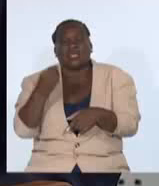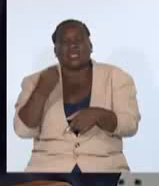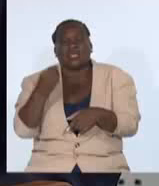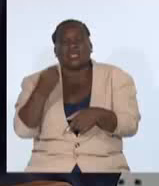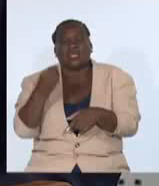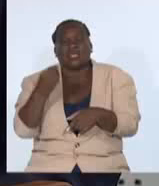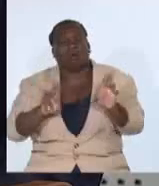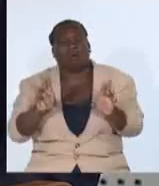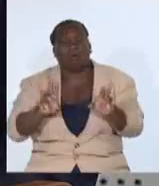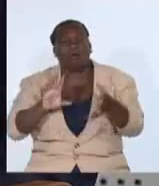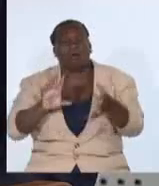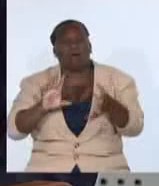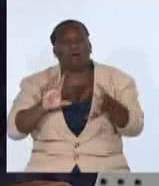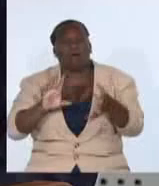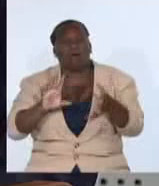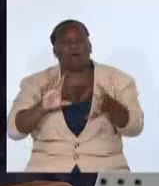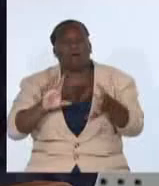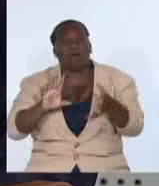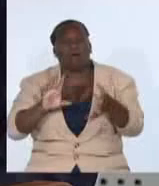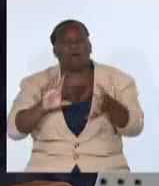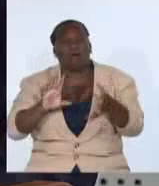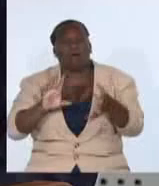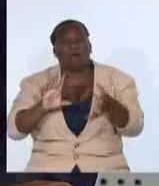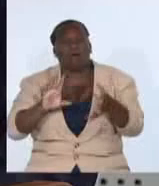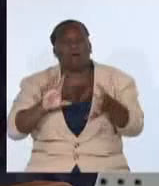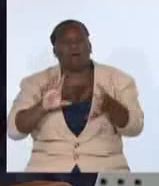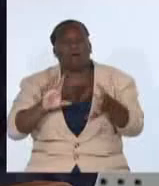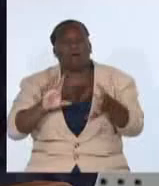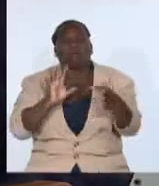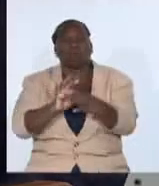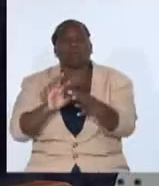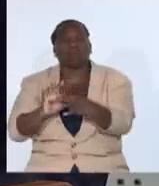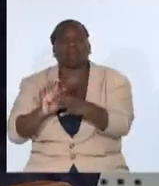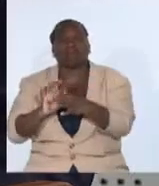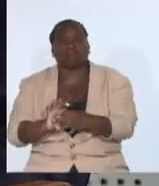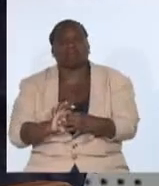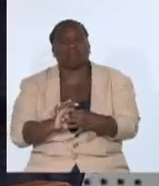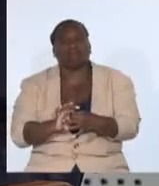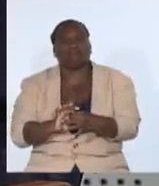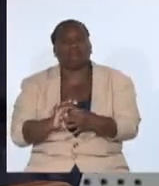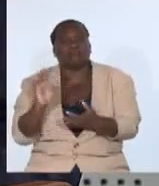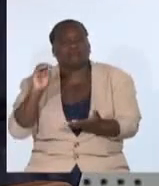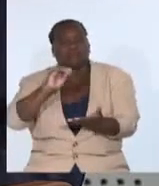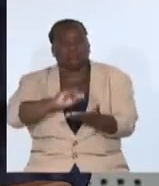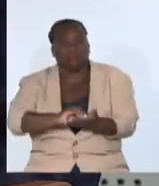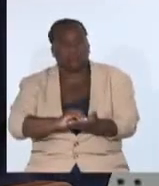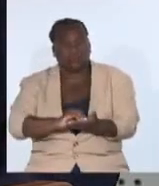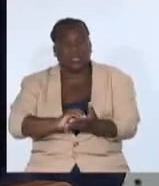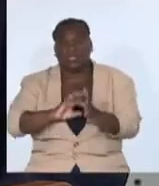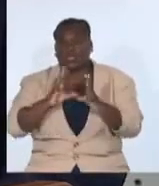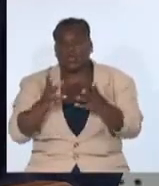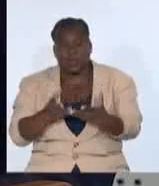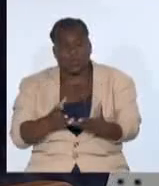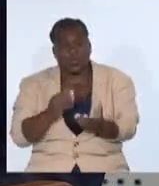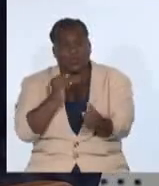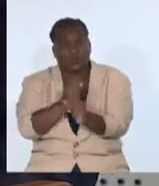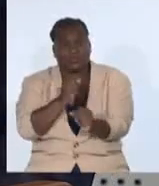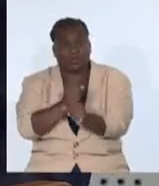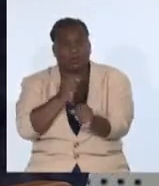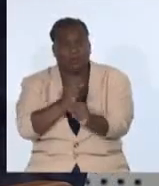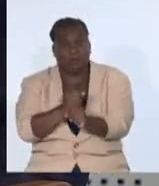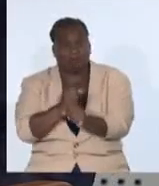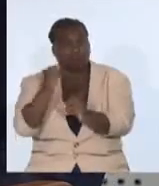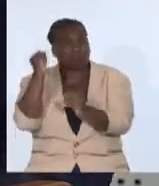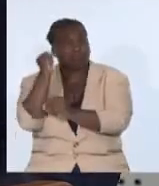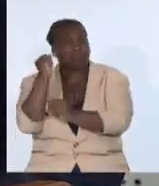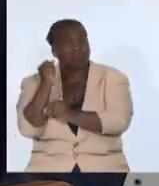estrategias tácticas y formas de coordinación pongamos sobre la mesa todo nuestro acervo potenciamos